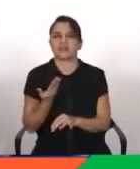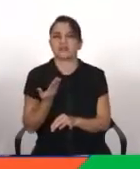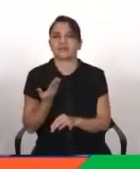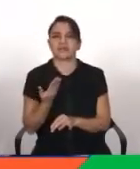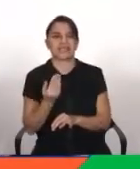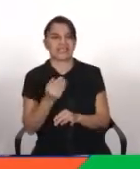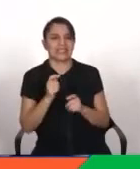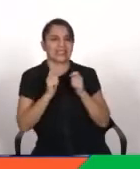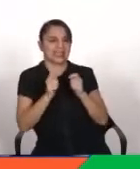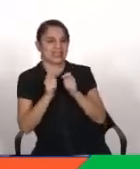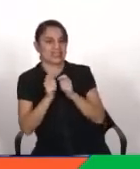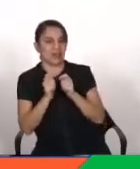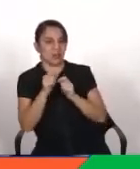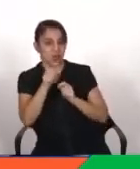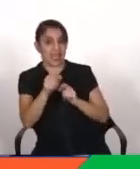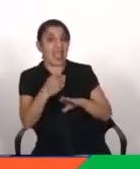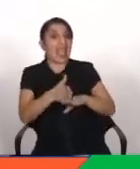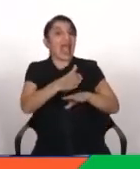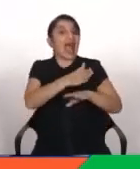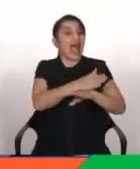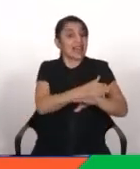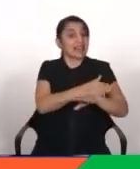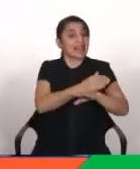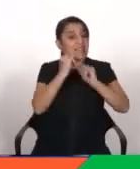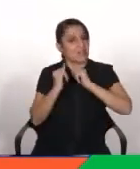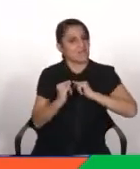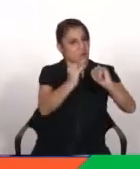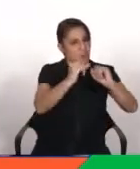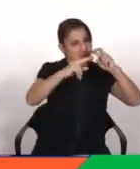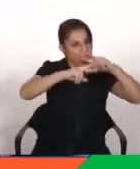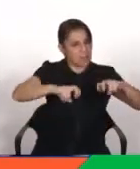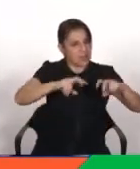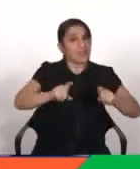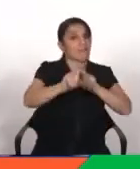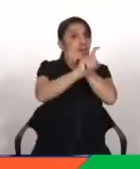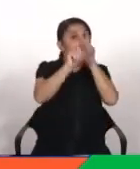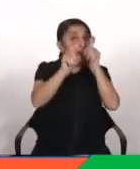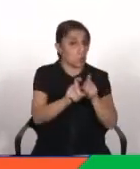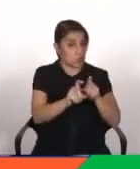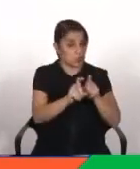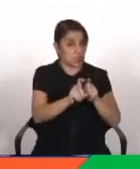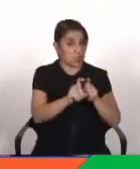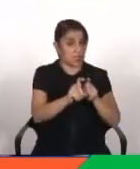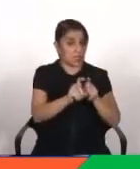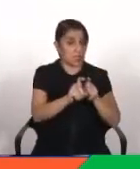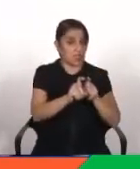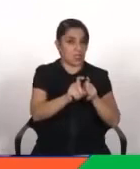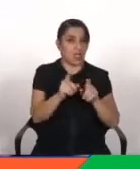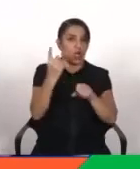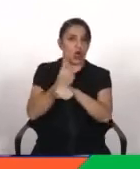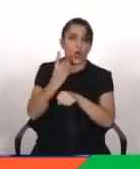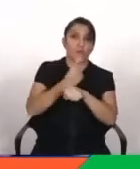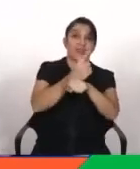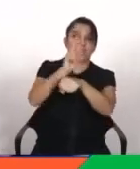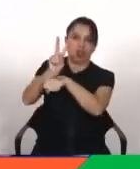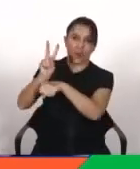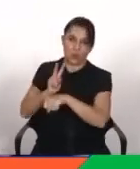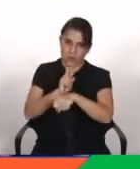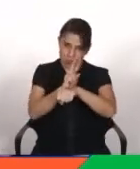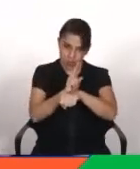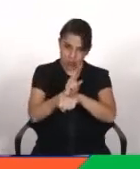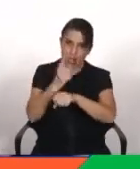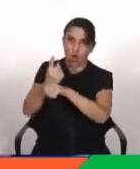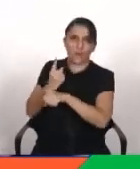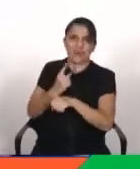inculcar esas cosas, de que investiguen de su carrera y que pregunten y que ojalá hablen con profesores y alumnos que hicieron